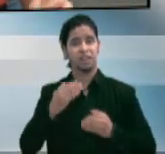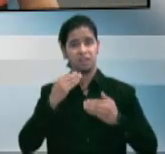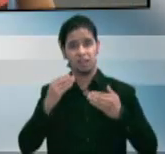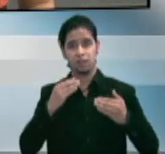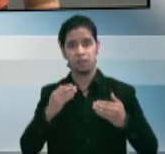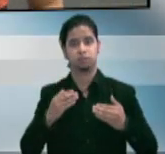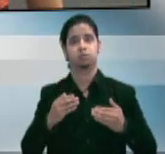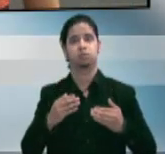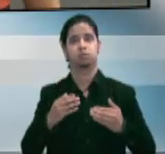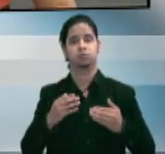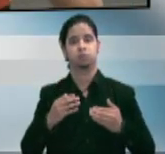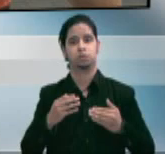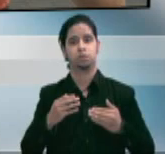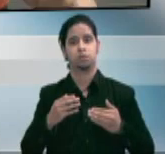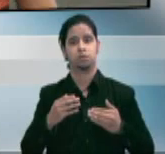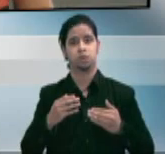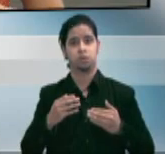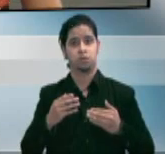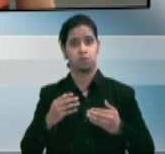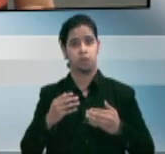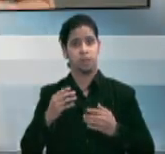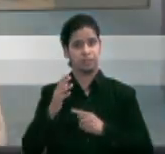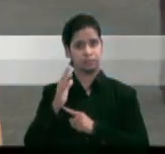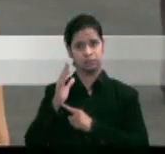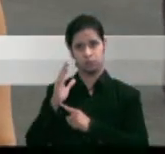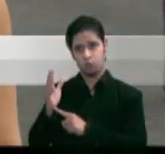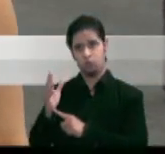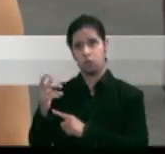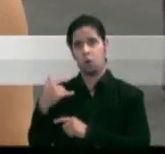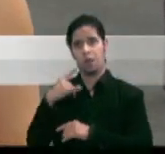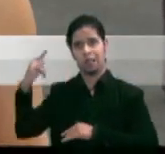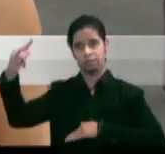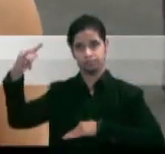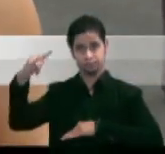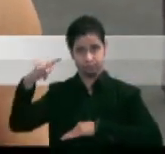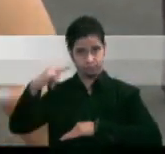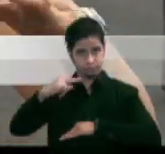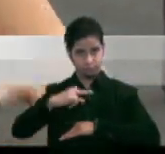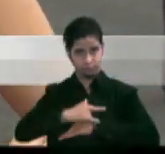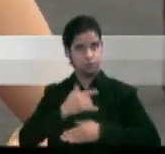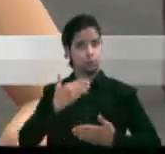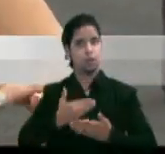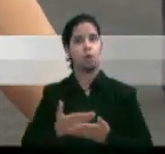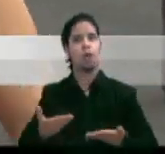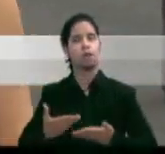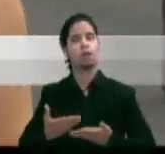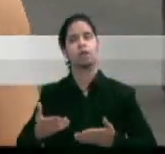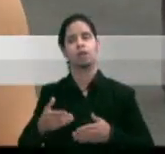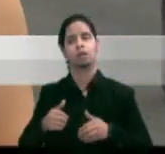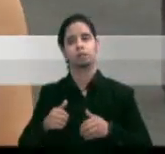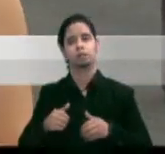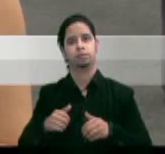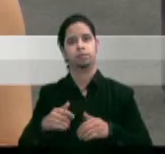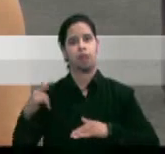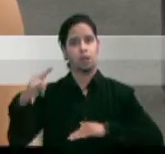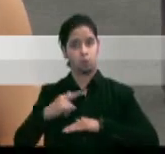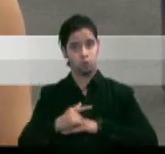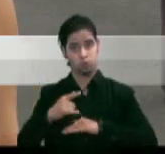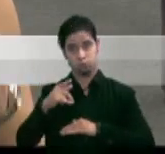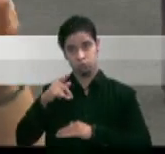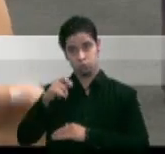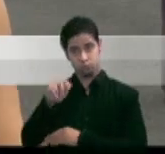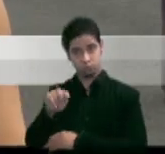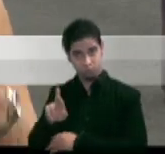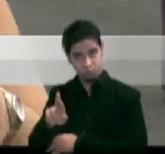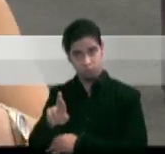Saludos amigos televidentes, hace apenas 5 minutos aterrizó el avión cazahuracanes aquí en el aeropuerto Fernando Rivas,